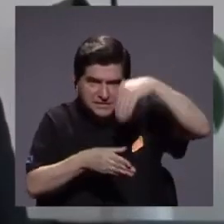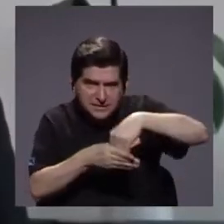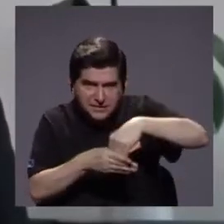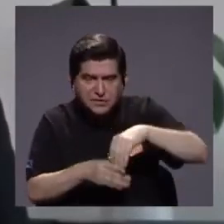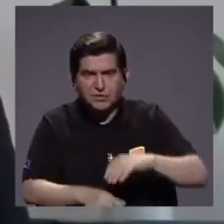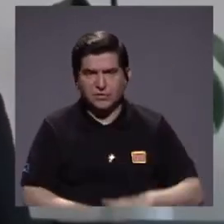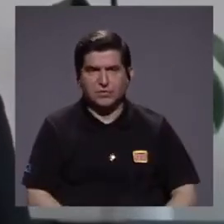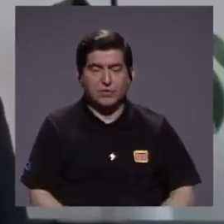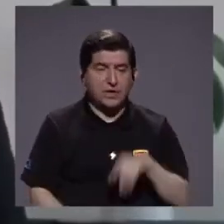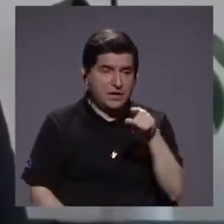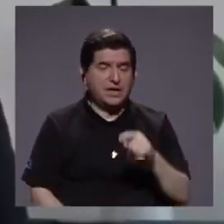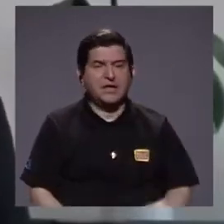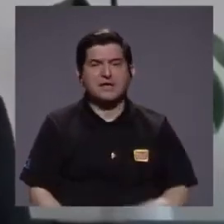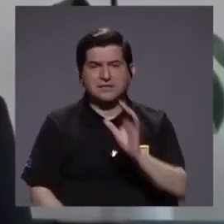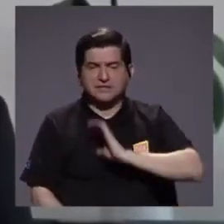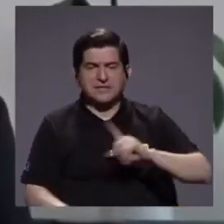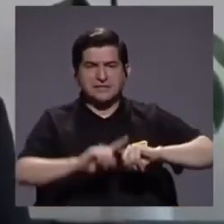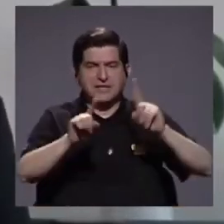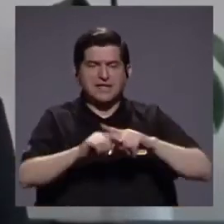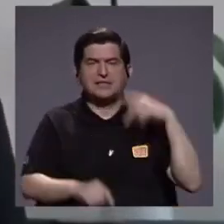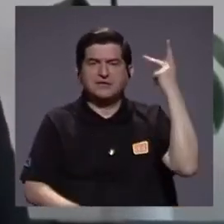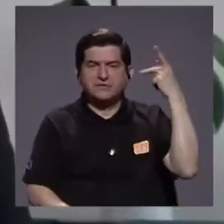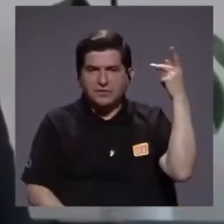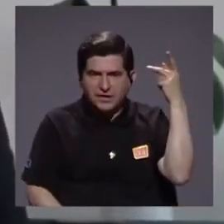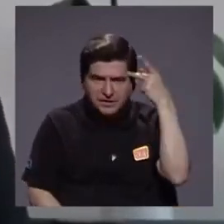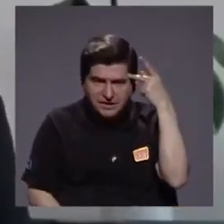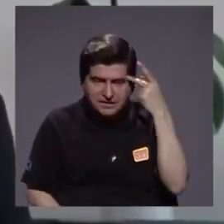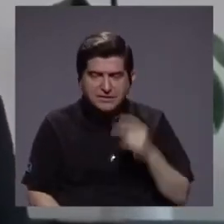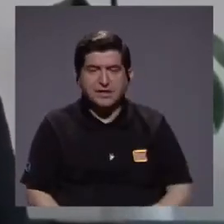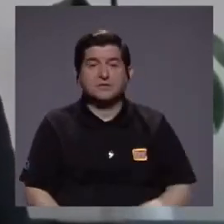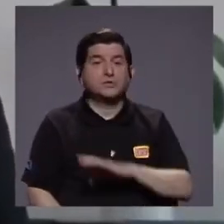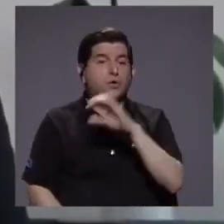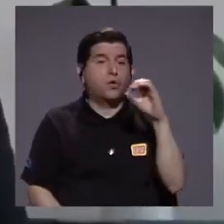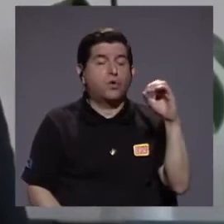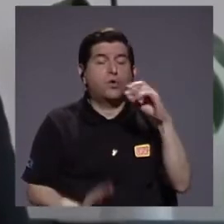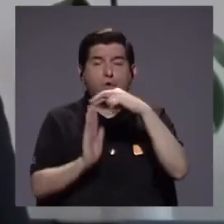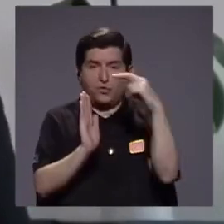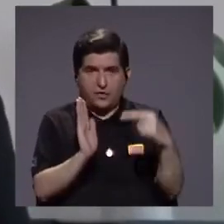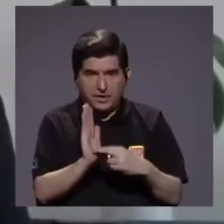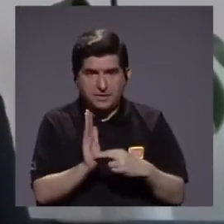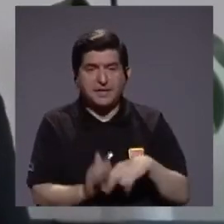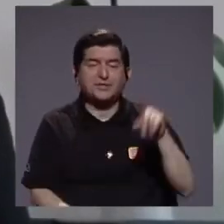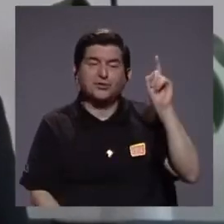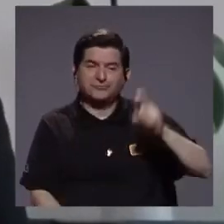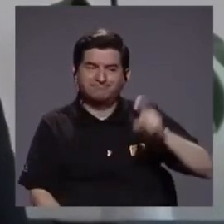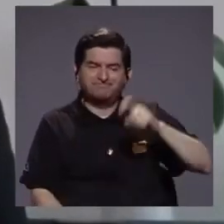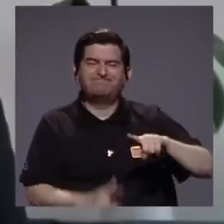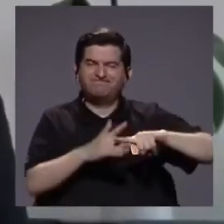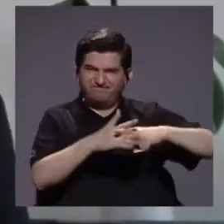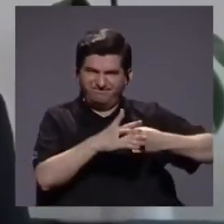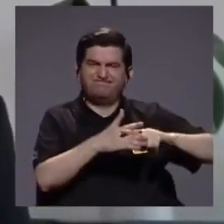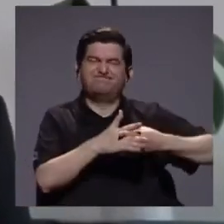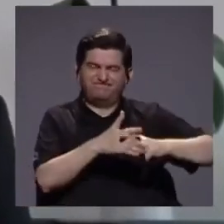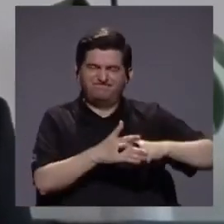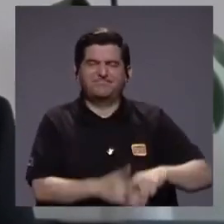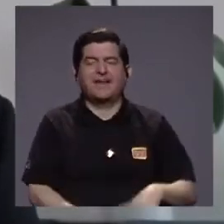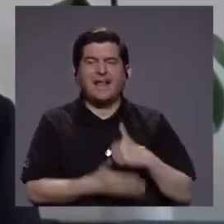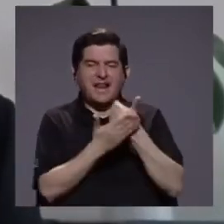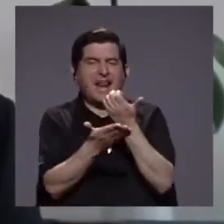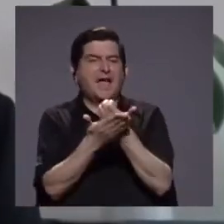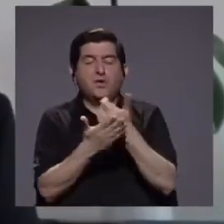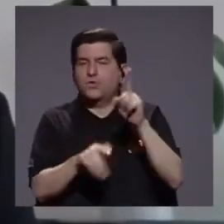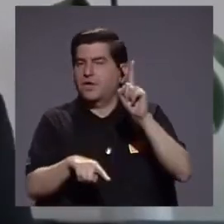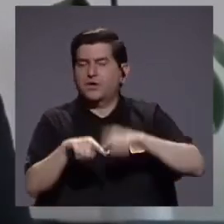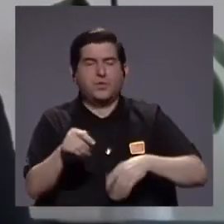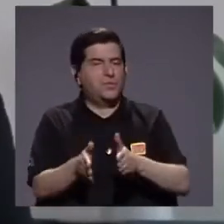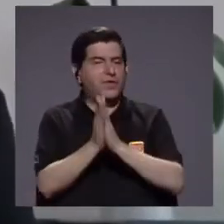de estos aspectos en diferentes políticas y reglamentos. Evidentemente es necesario ajustar el reglamento de becas, no se le puede